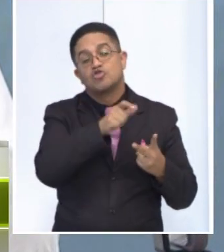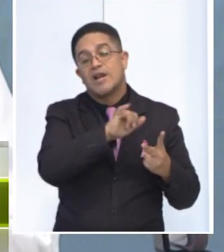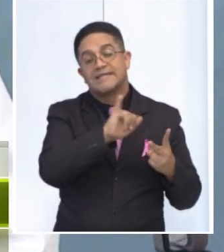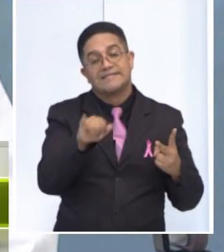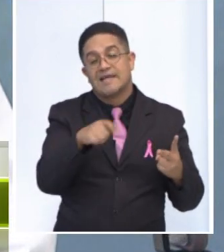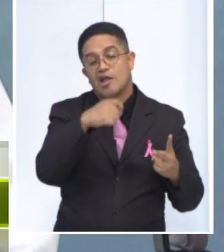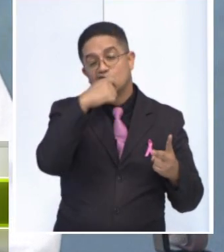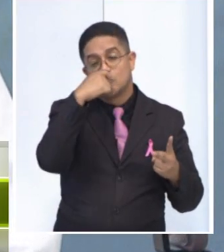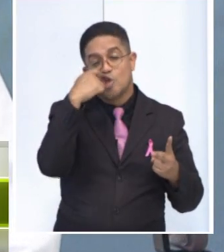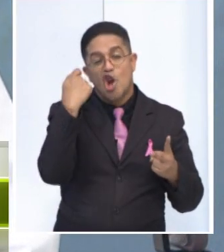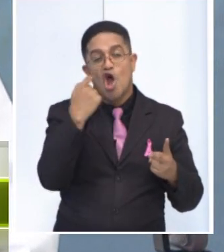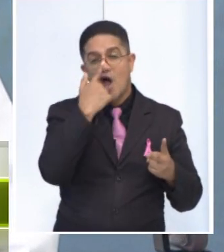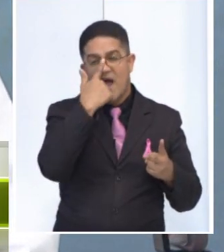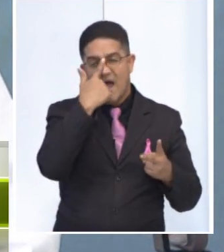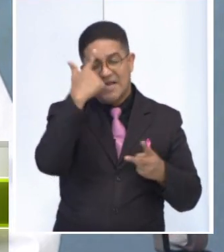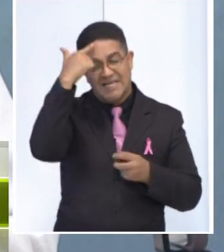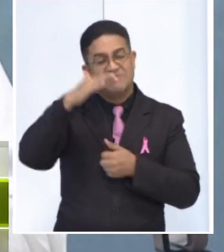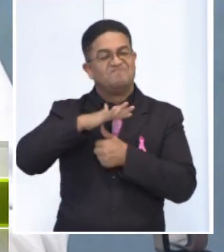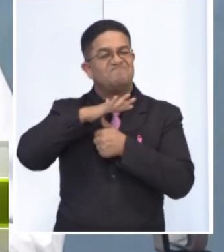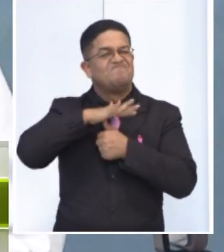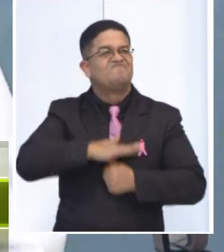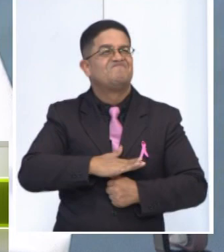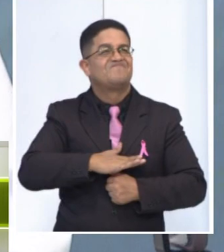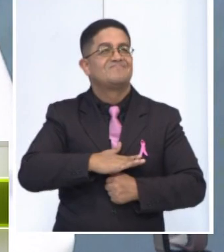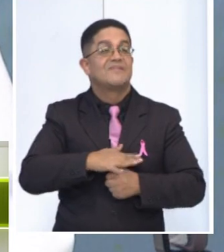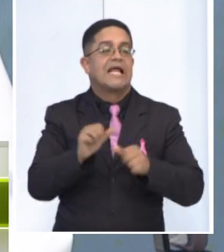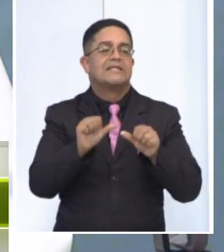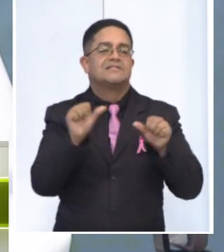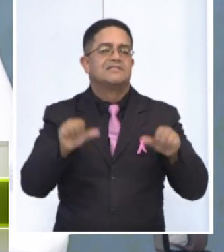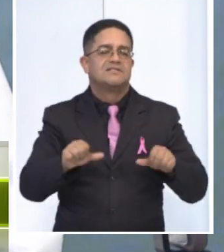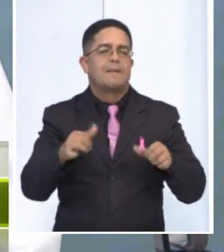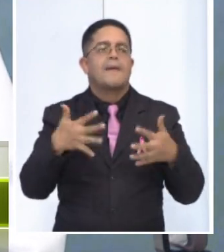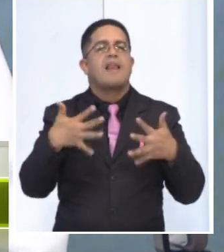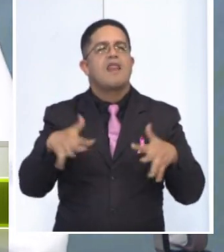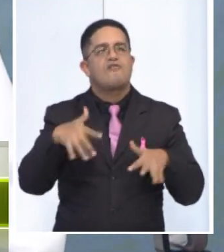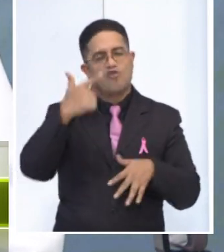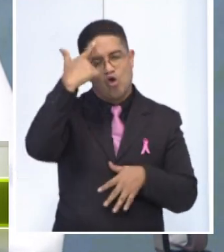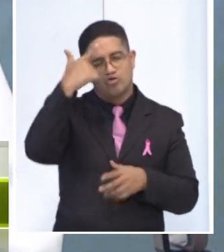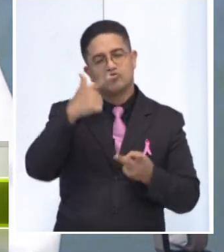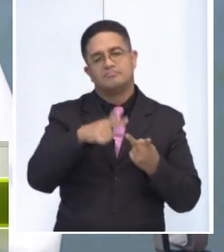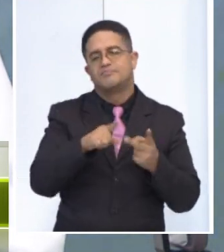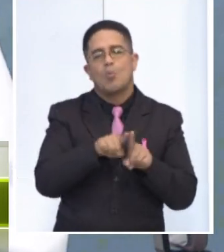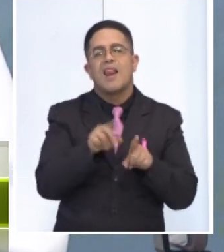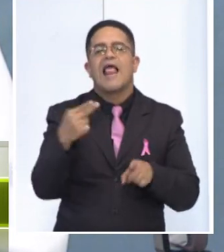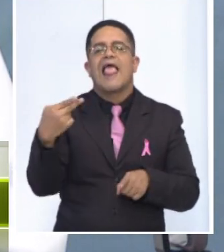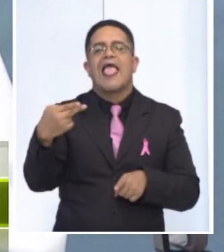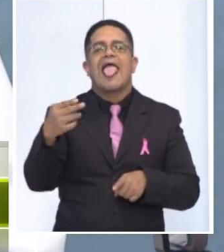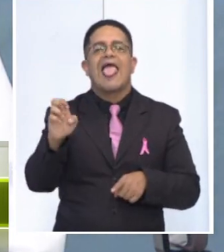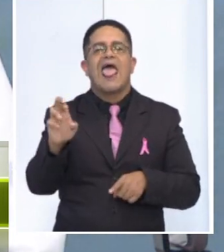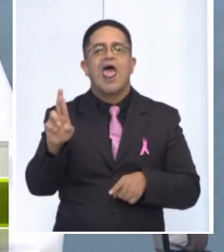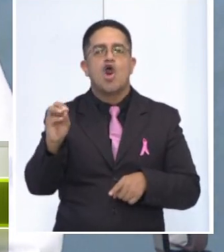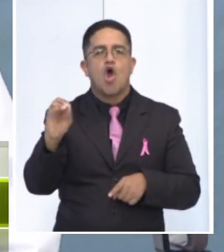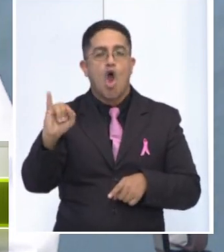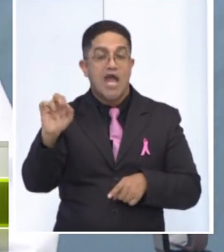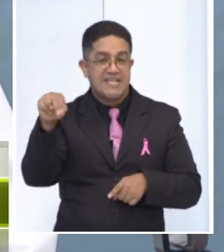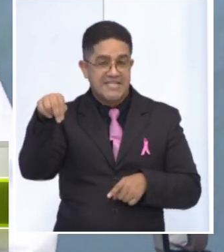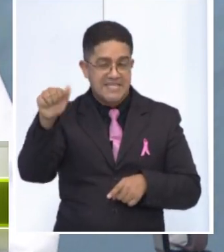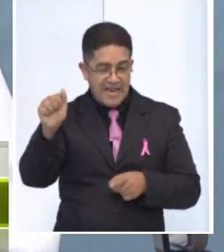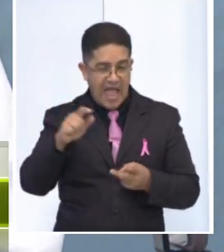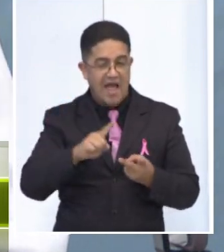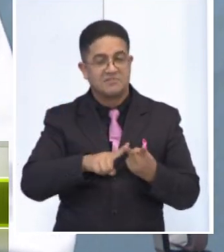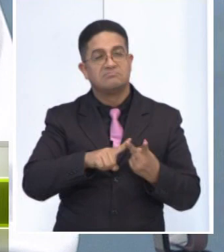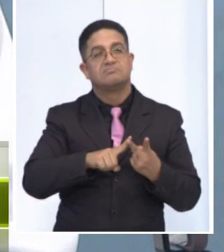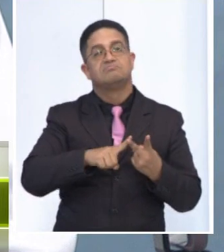drogas supresoras del sistema nervioso central o depresoras del sistema nervioso central, como la heroína, algunas benzodiazepinas, otros